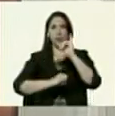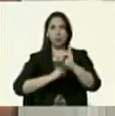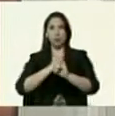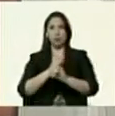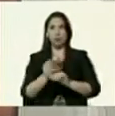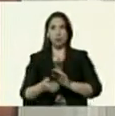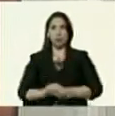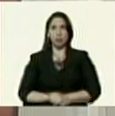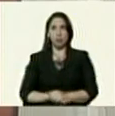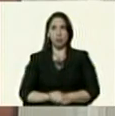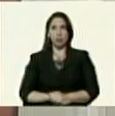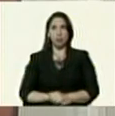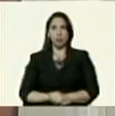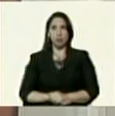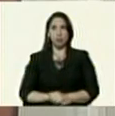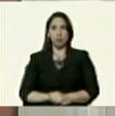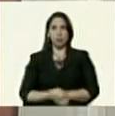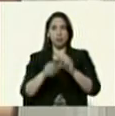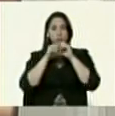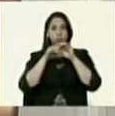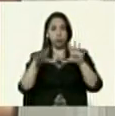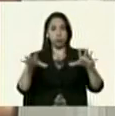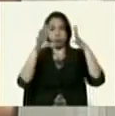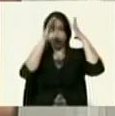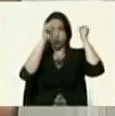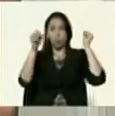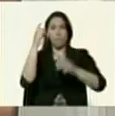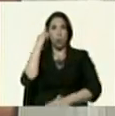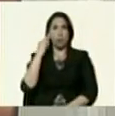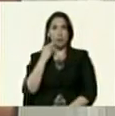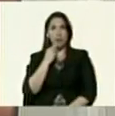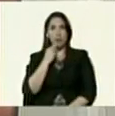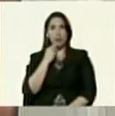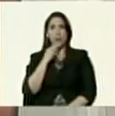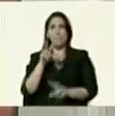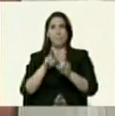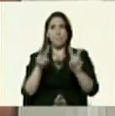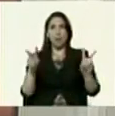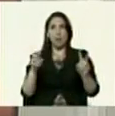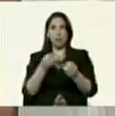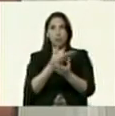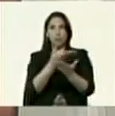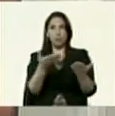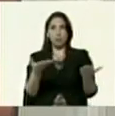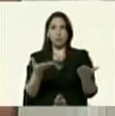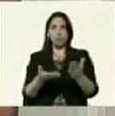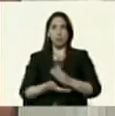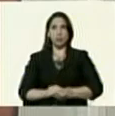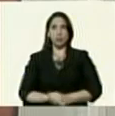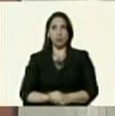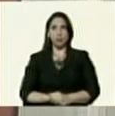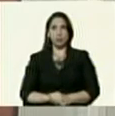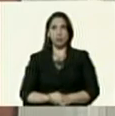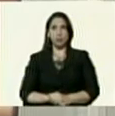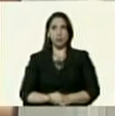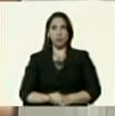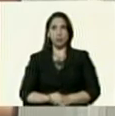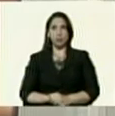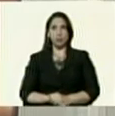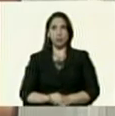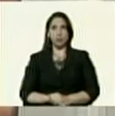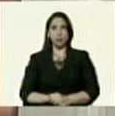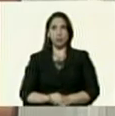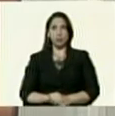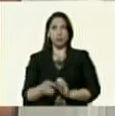ha ratificado la diplomacia bolivariana de paz. Ha dicho el jefe de Estado que en cuatro frentes se logró una contundente victoria: en Nueva York, en